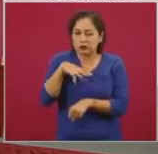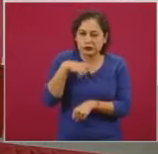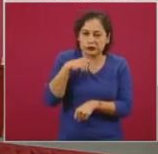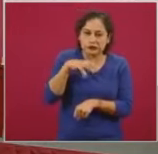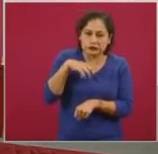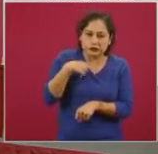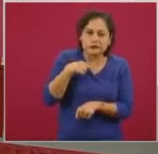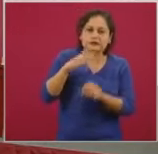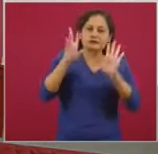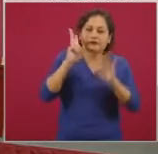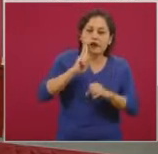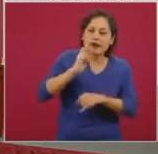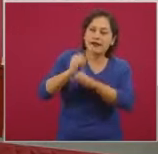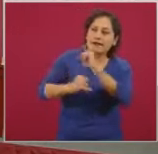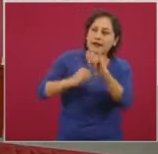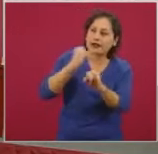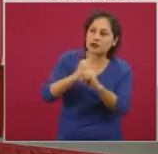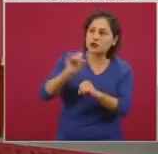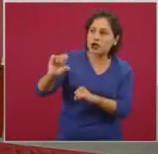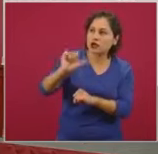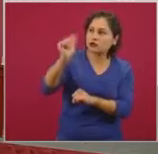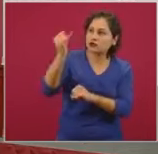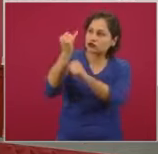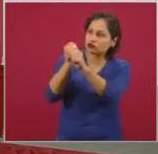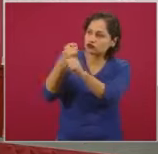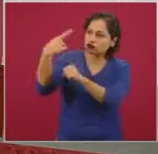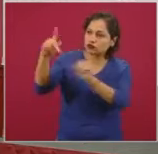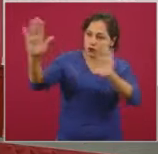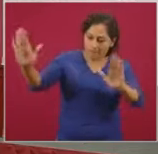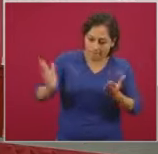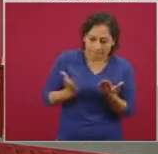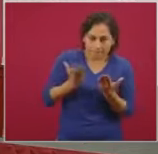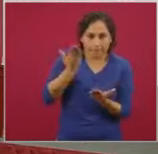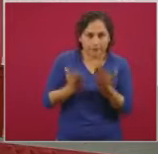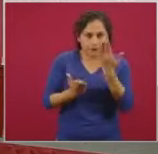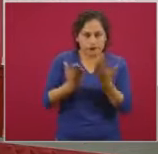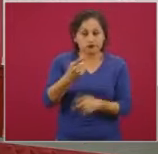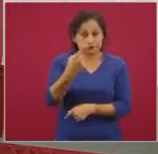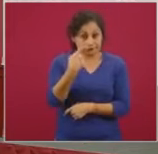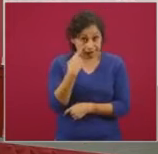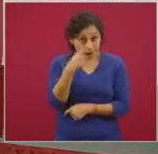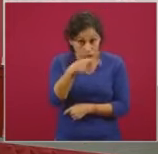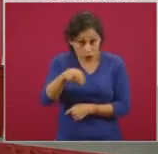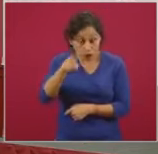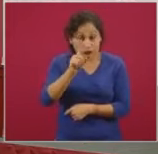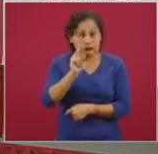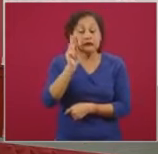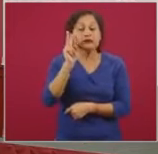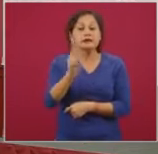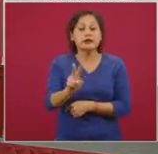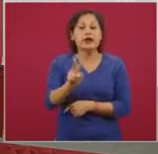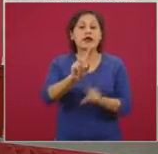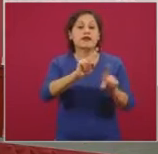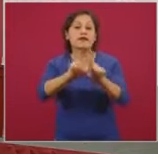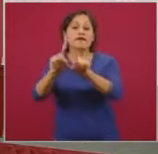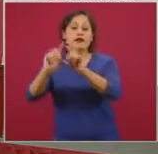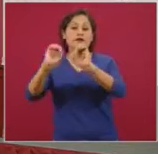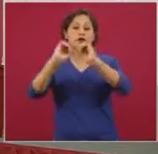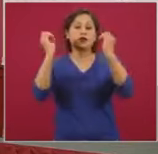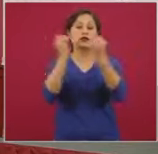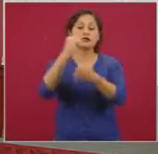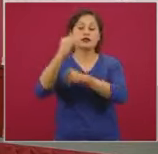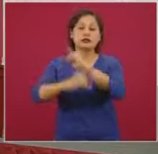comparación con otros países, y ha sido complejo, y ustedes van a ver, ha habido esfuerzos de diferentes organizaciones